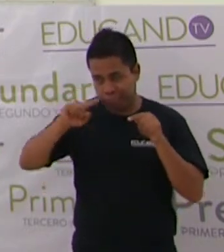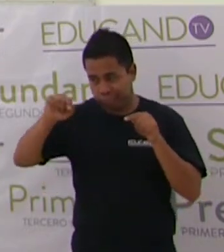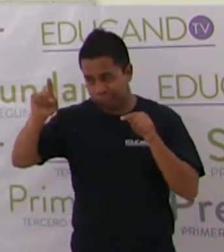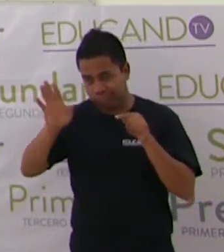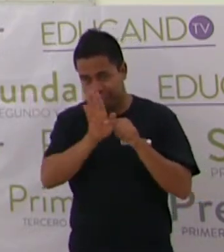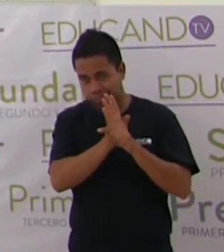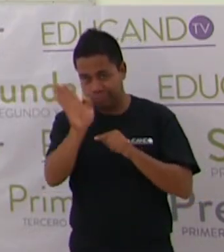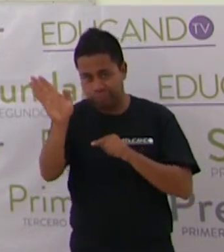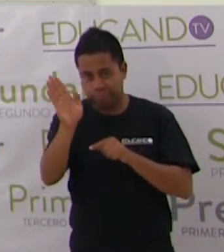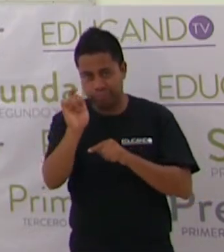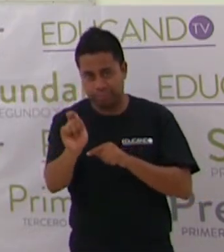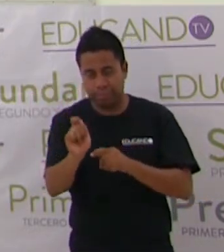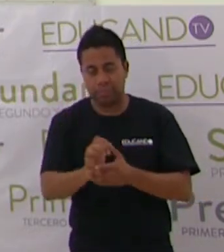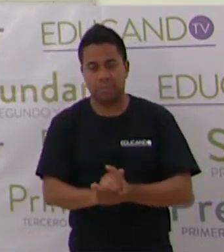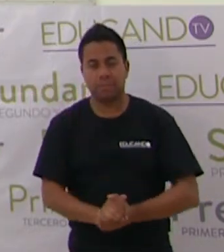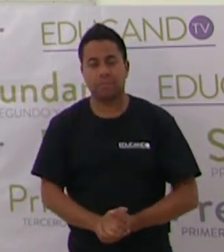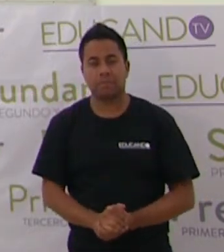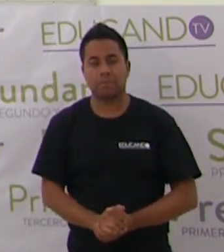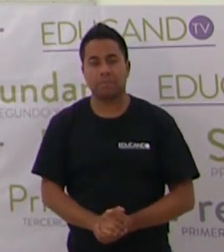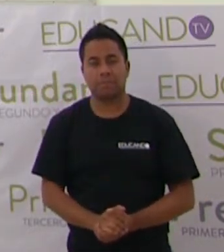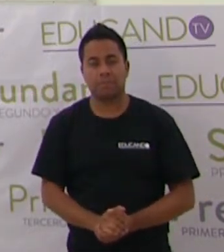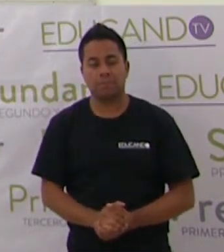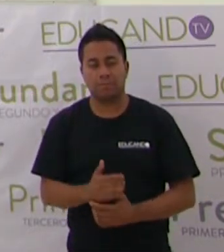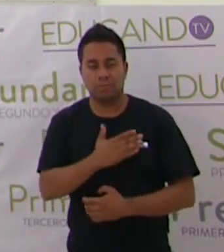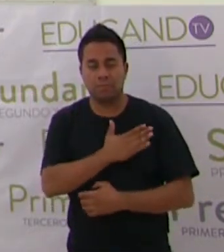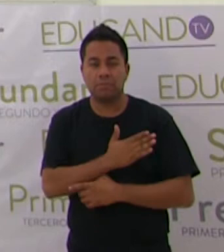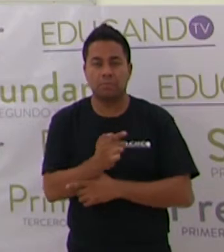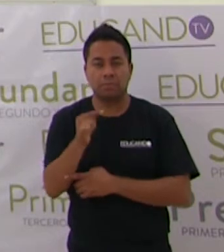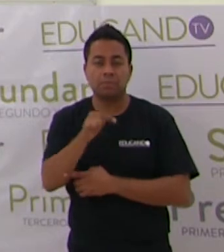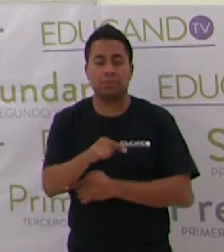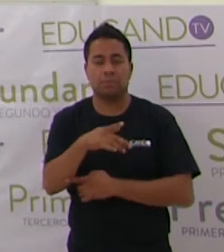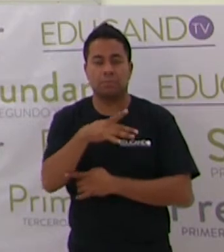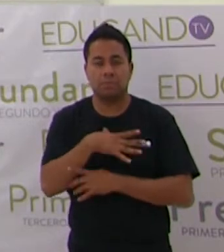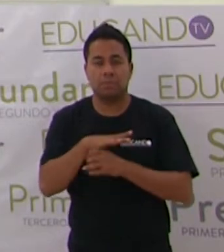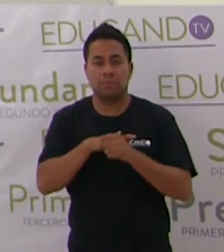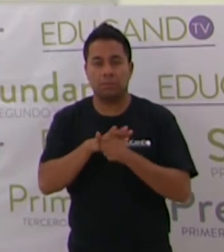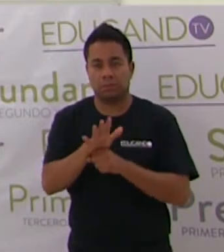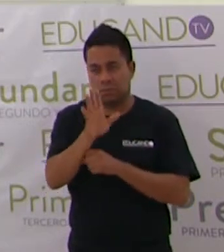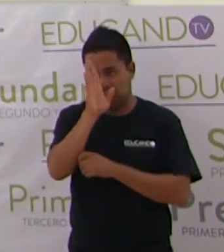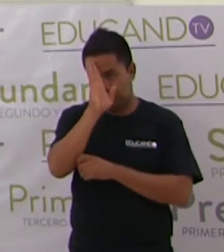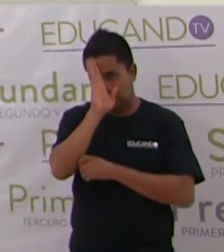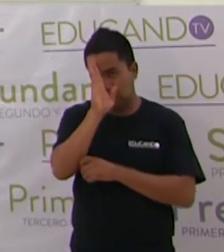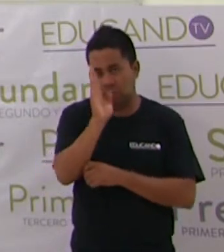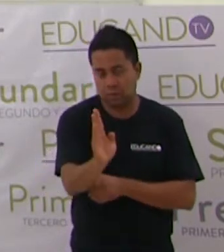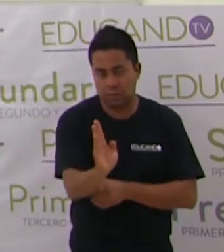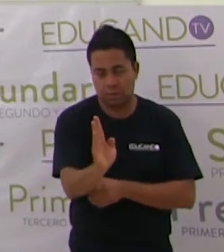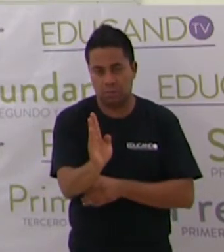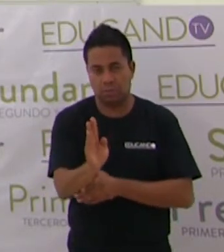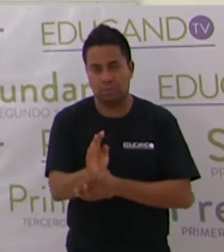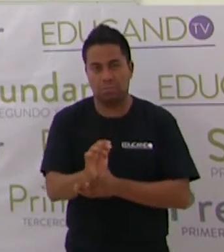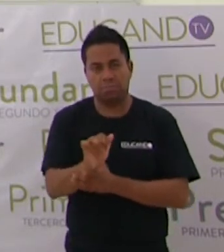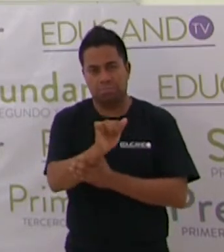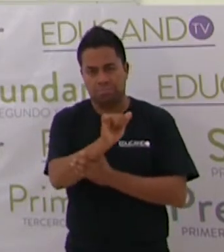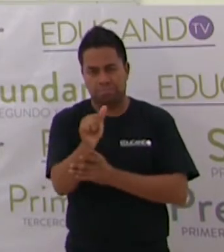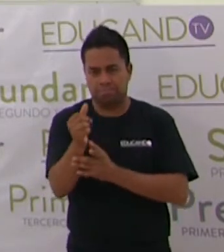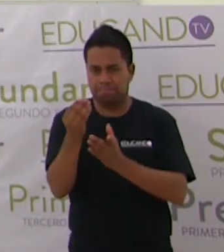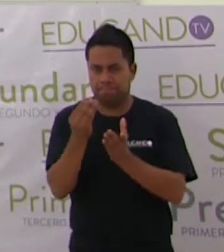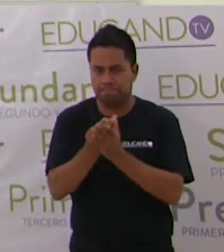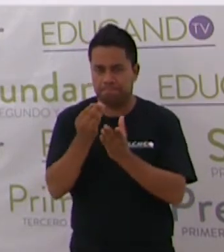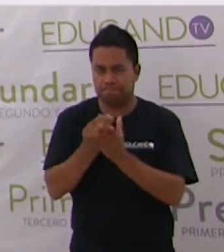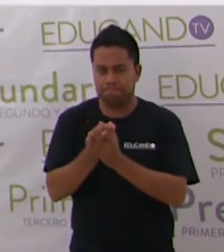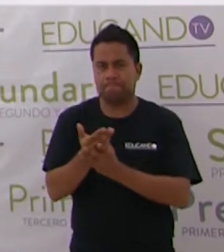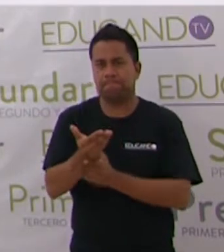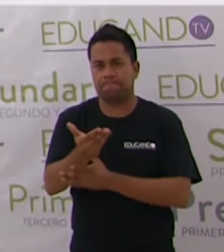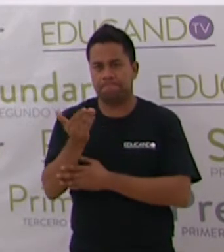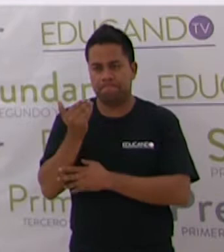Bueno, pues aquí está una línea recta. En otras clases,